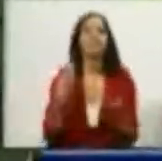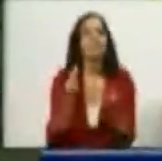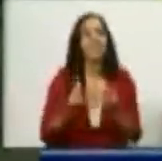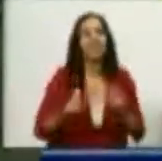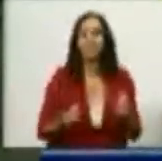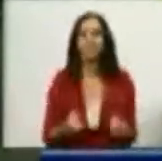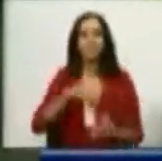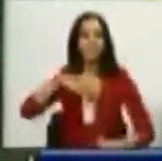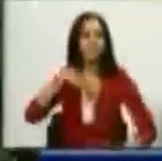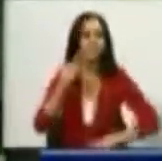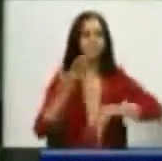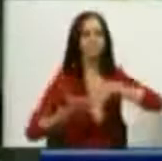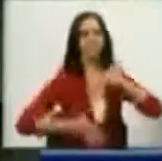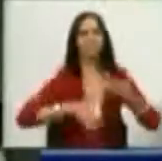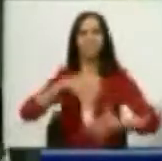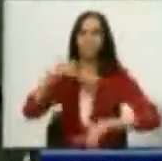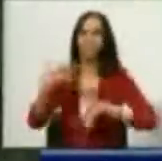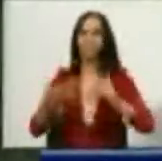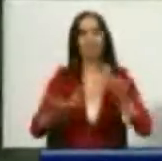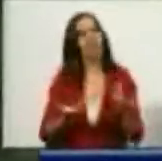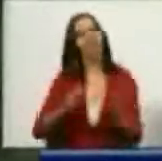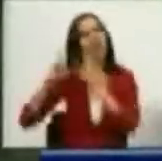sentimiento bendiciones